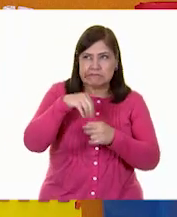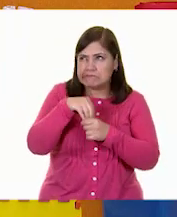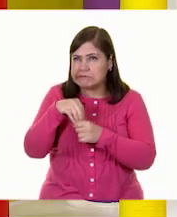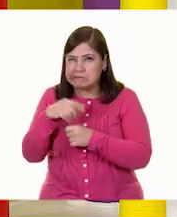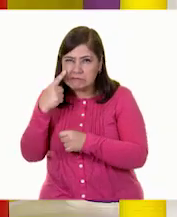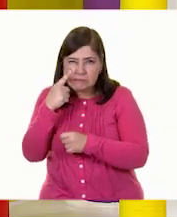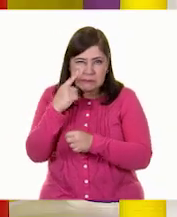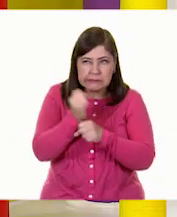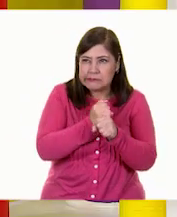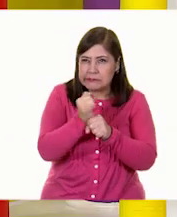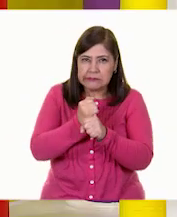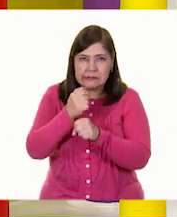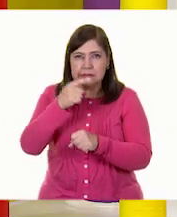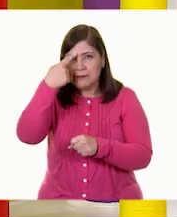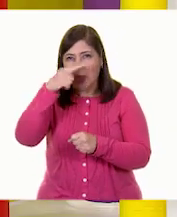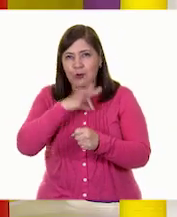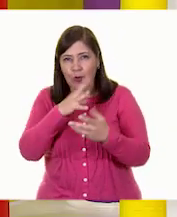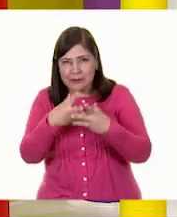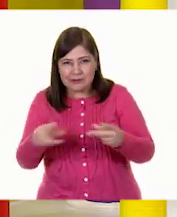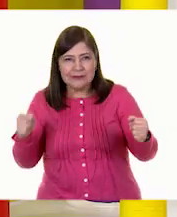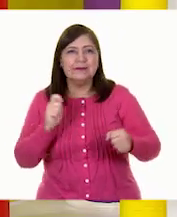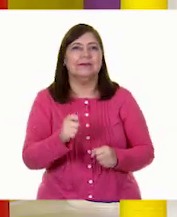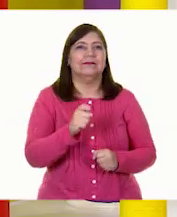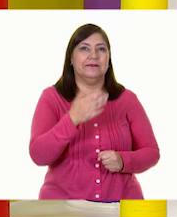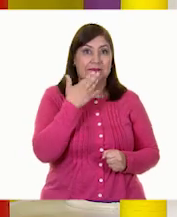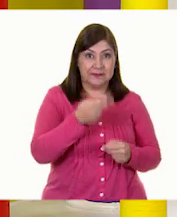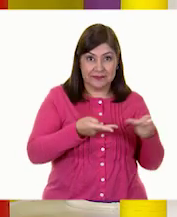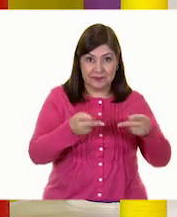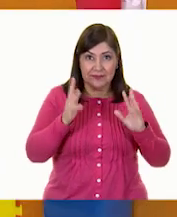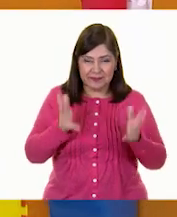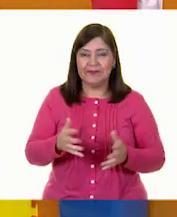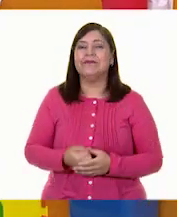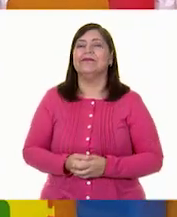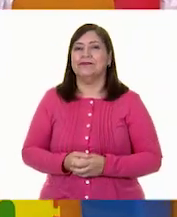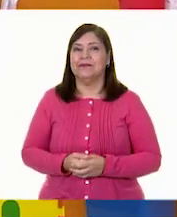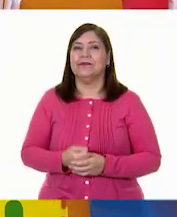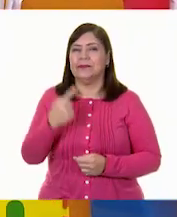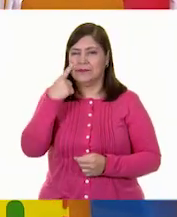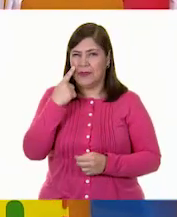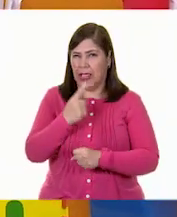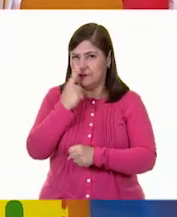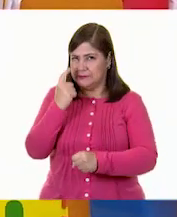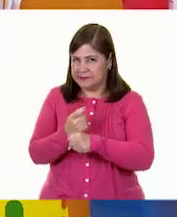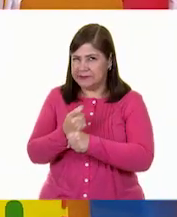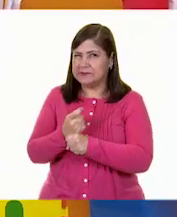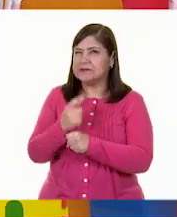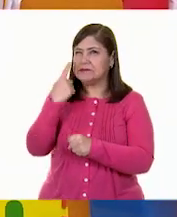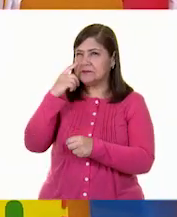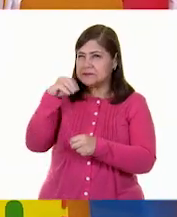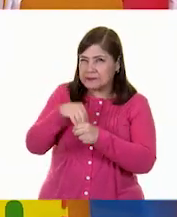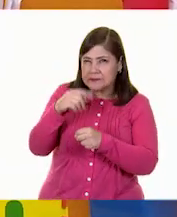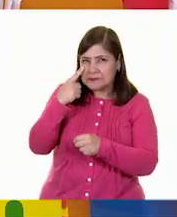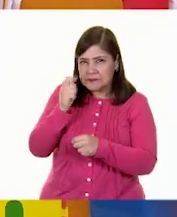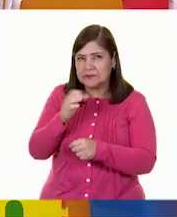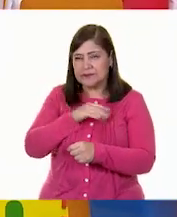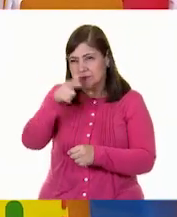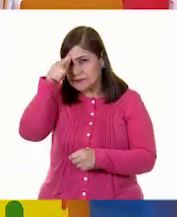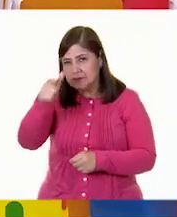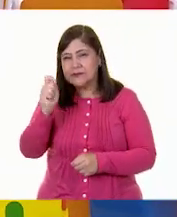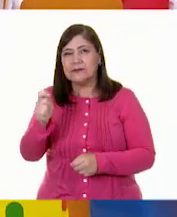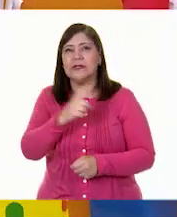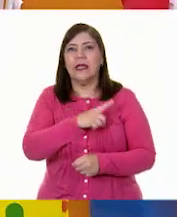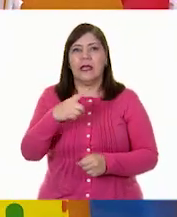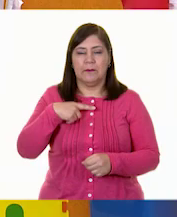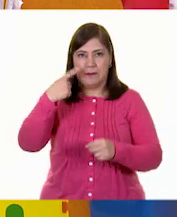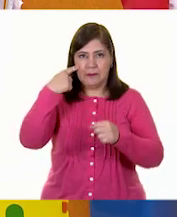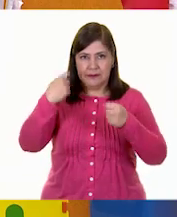resolver. ¡Ah, perfecto! Ya estamos preparadas y preparados. Miren, el primer misterio es el siguiente. Ajá. Les voy a presentar una imagen